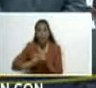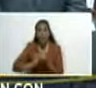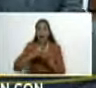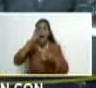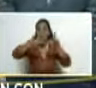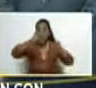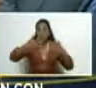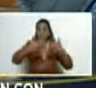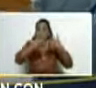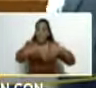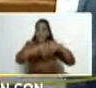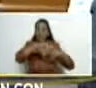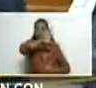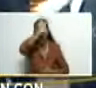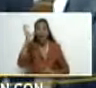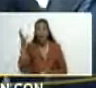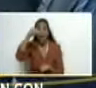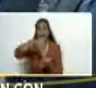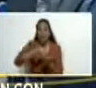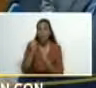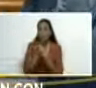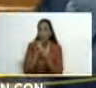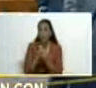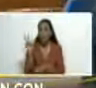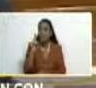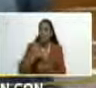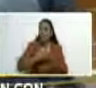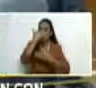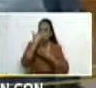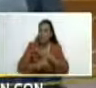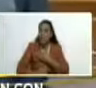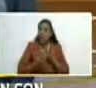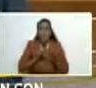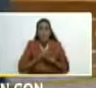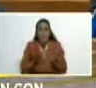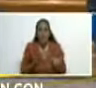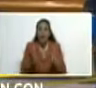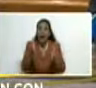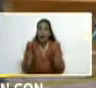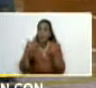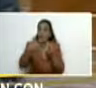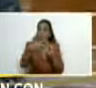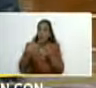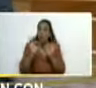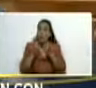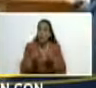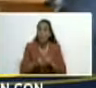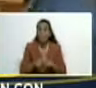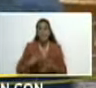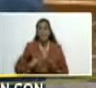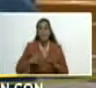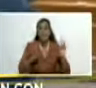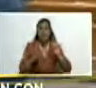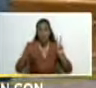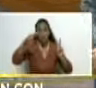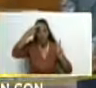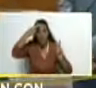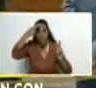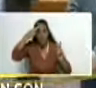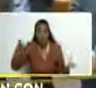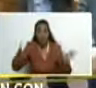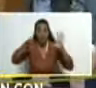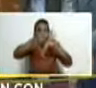inversionistas del mundo a trabajar en Venezuela en grandes proyectos bajo la premisa ganar-ganar. Venezuela y Emiratos Árabes Unidos